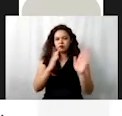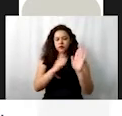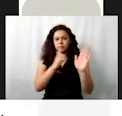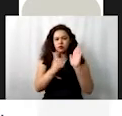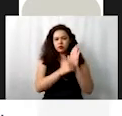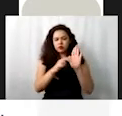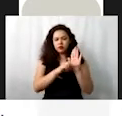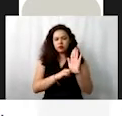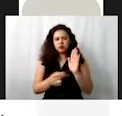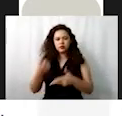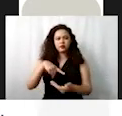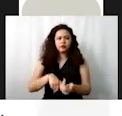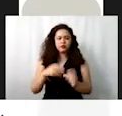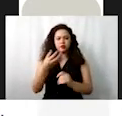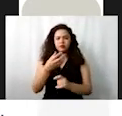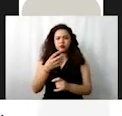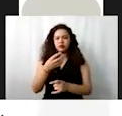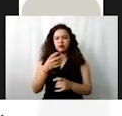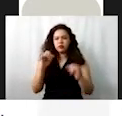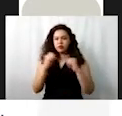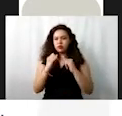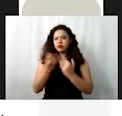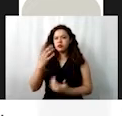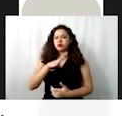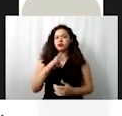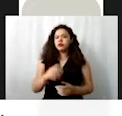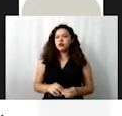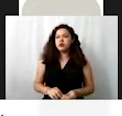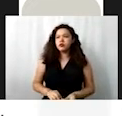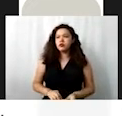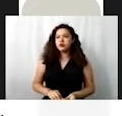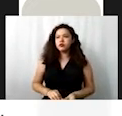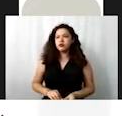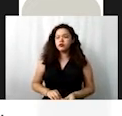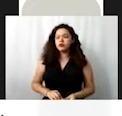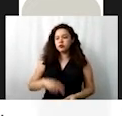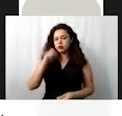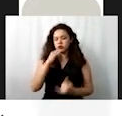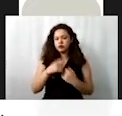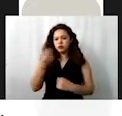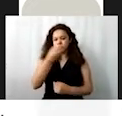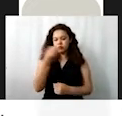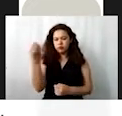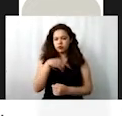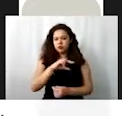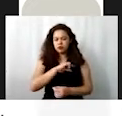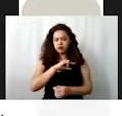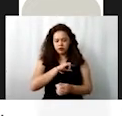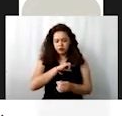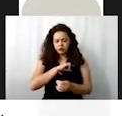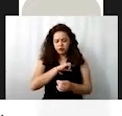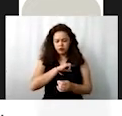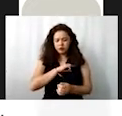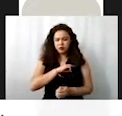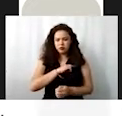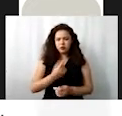organización. Entonces, es importante que también las organizaciones privadas las tengan